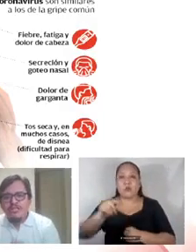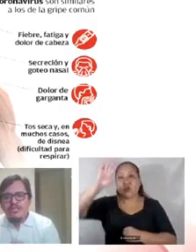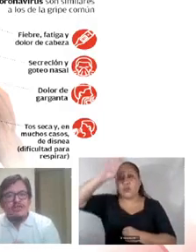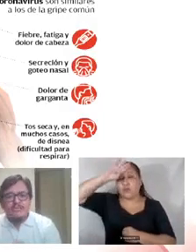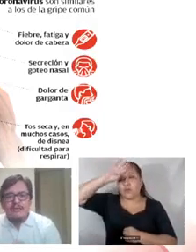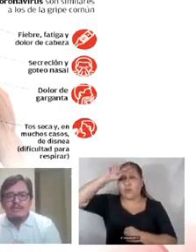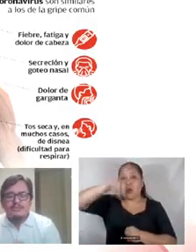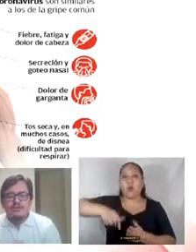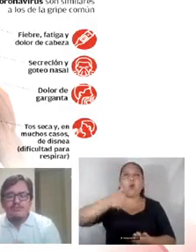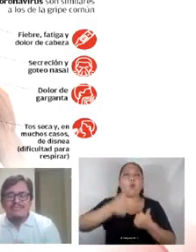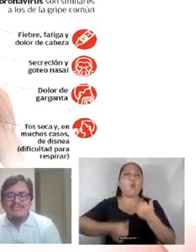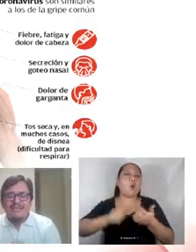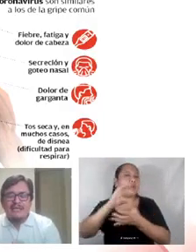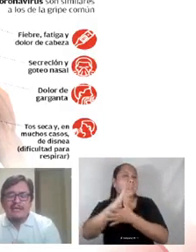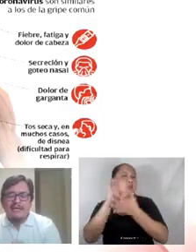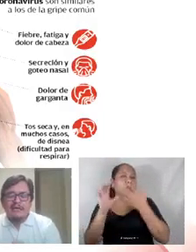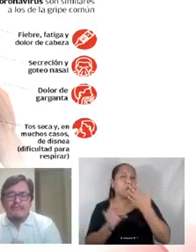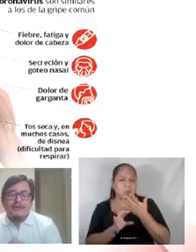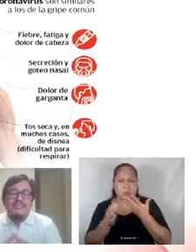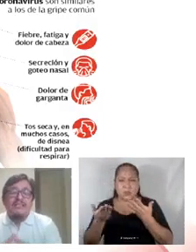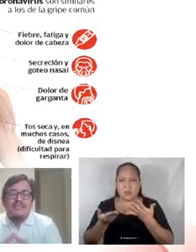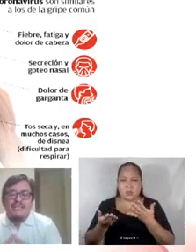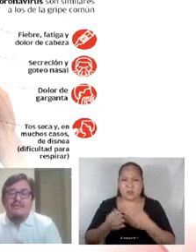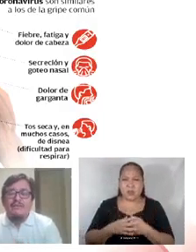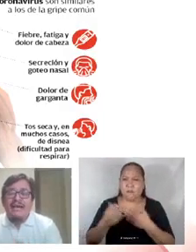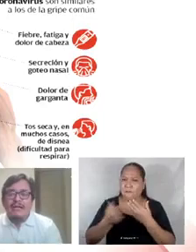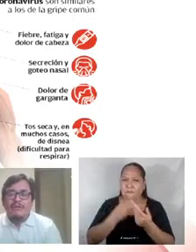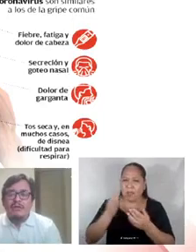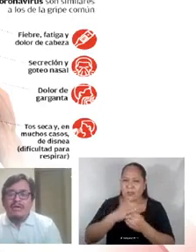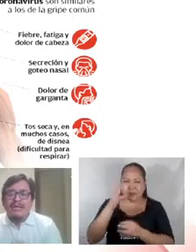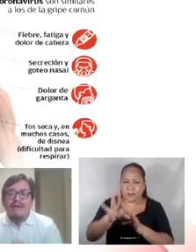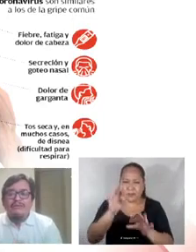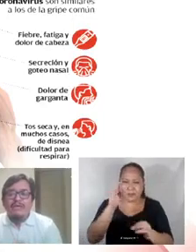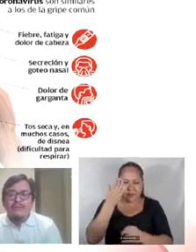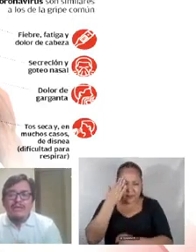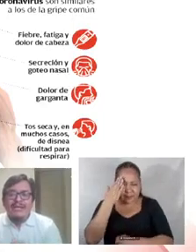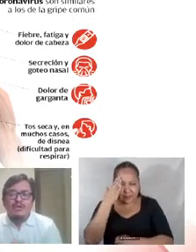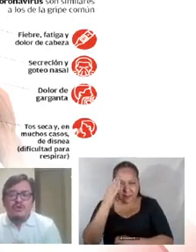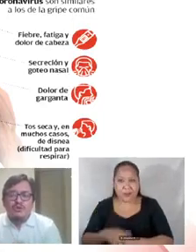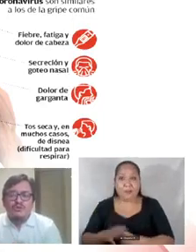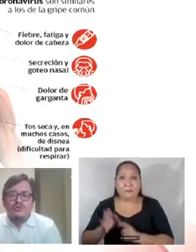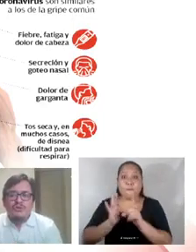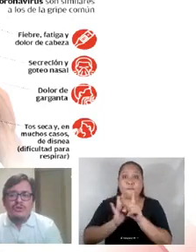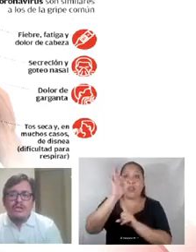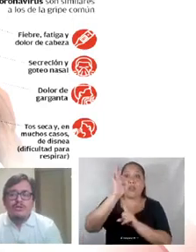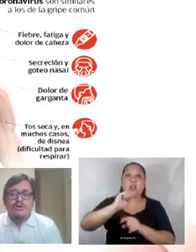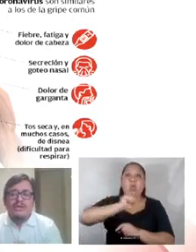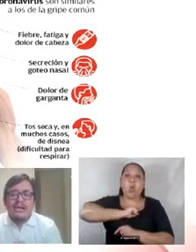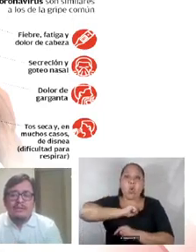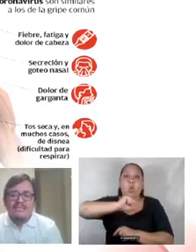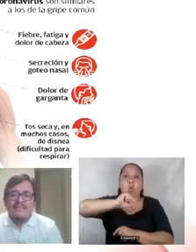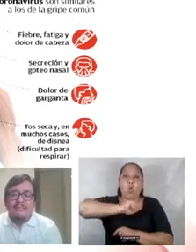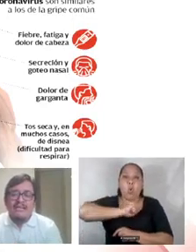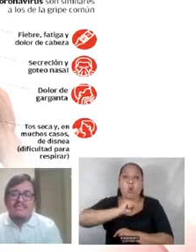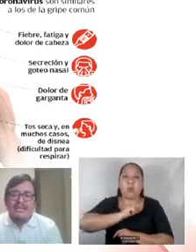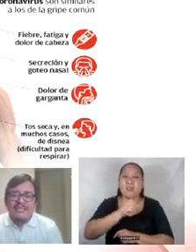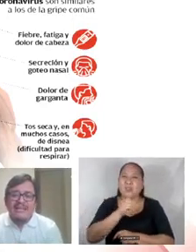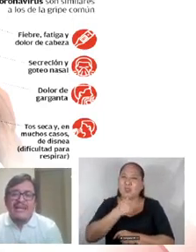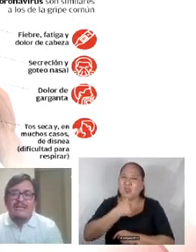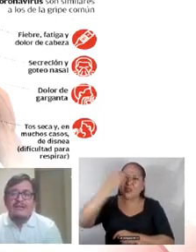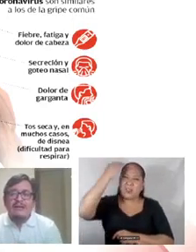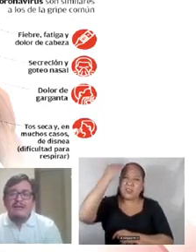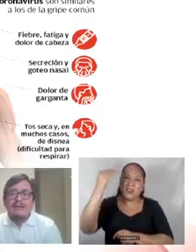cuyos síntomas son bastante fáciles de identificar, ¿no? La fiebre, la tos, el dolor de cabeza, el